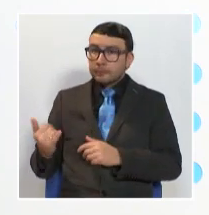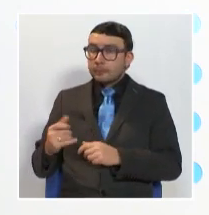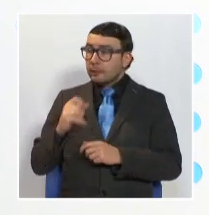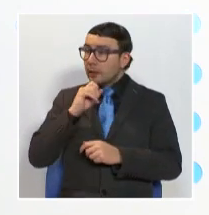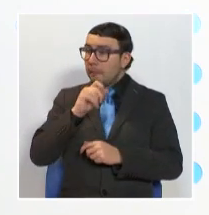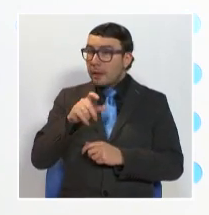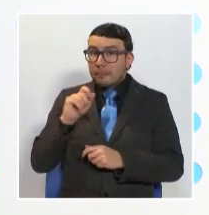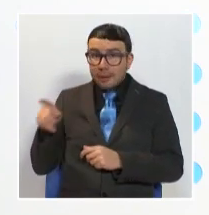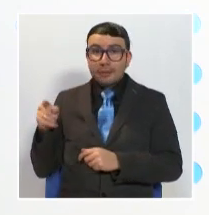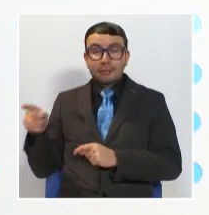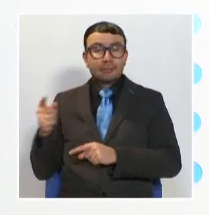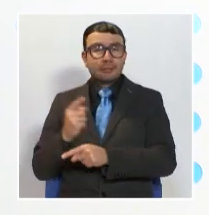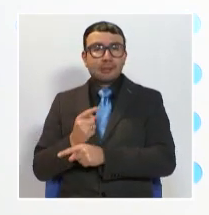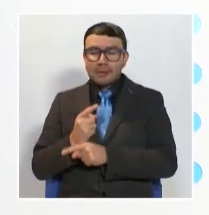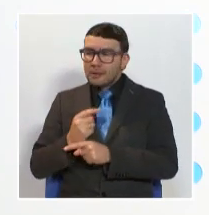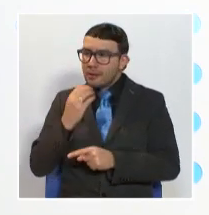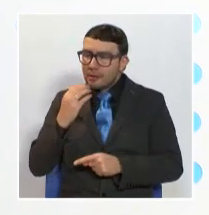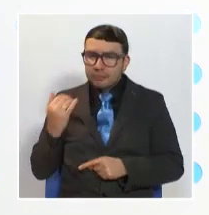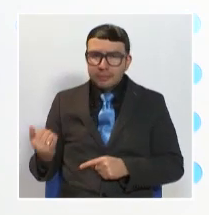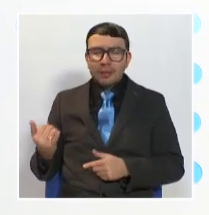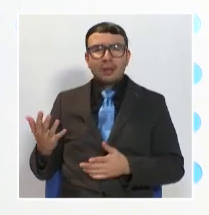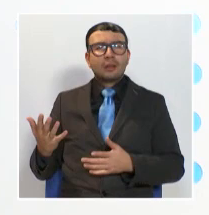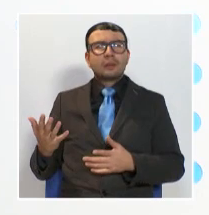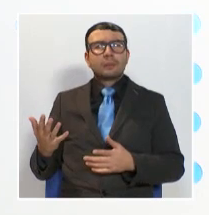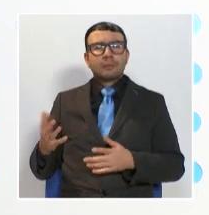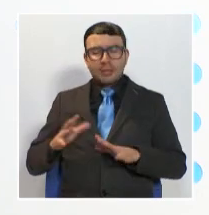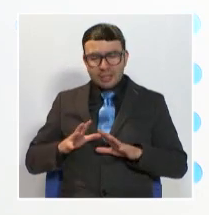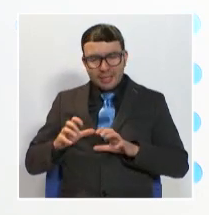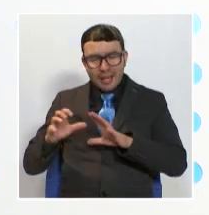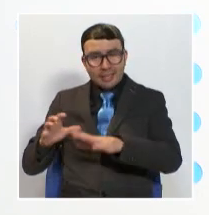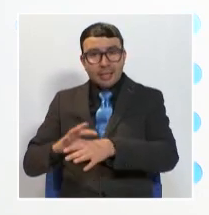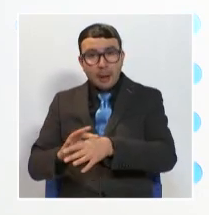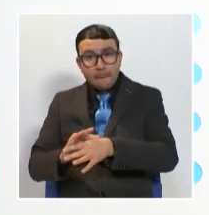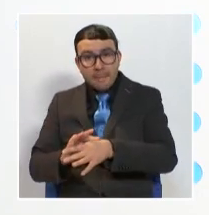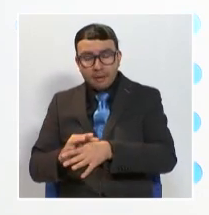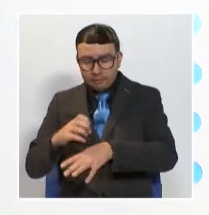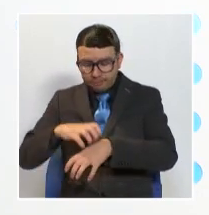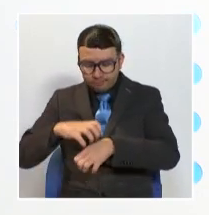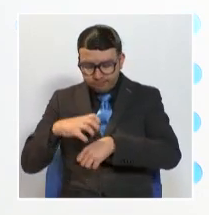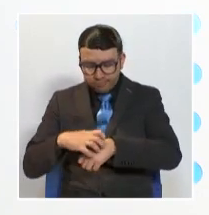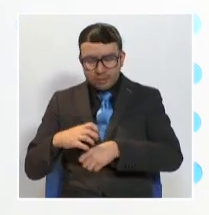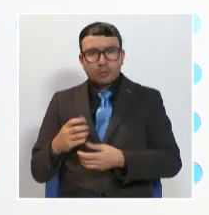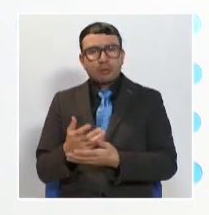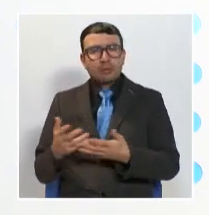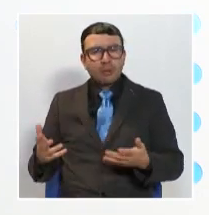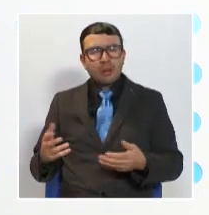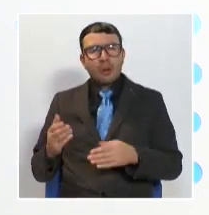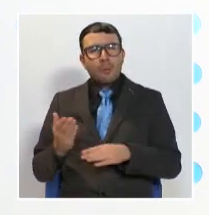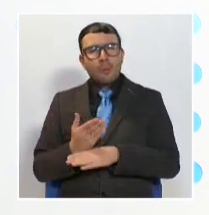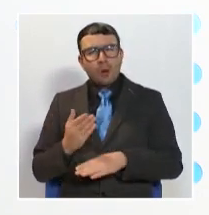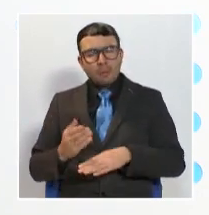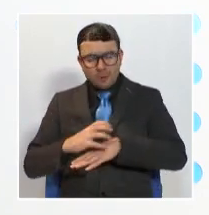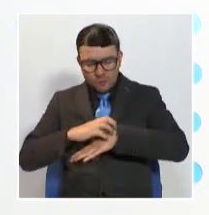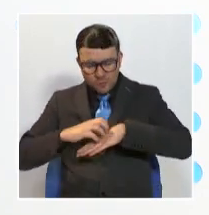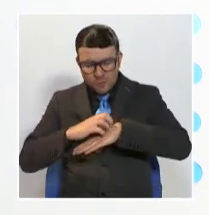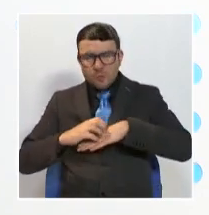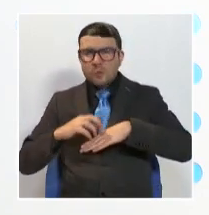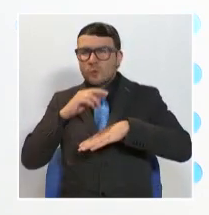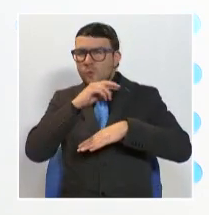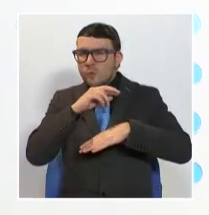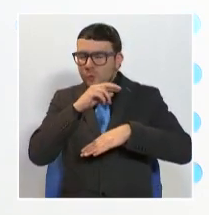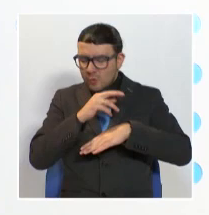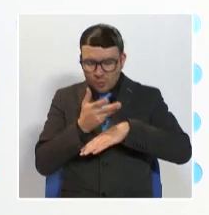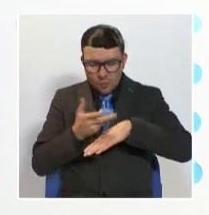queratosis actínicas y el cáncer de piel ocupan los primeros lugares, al igual que las dermatitis, sobre todo la dermatitis atópica de los